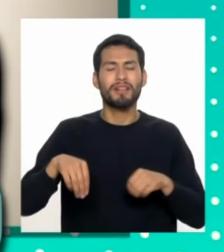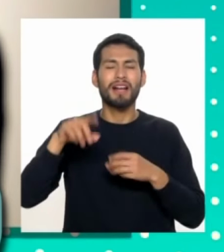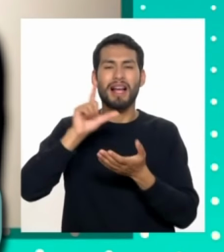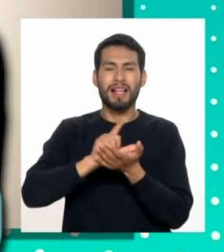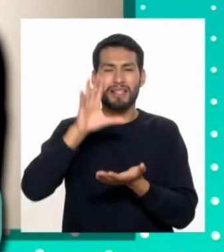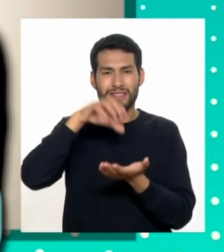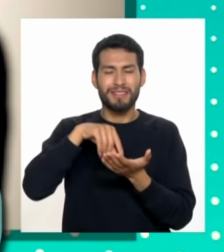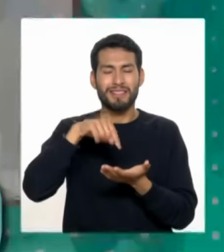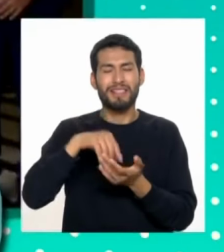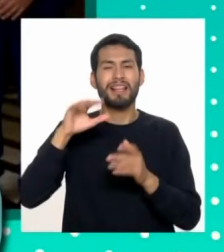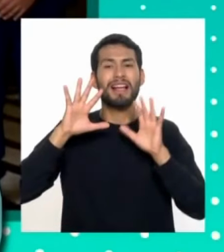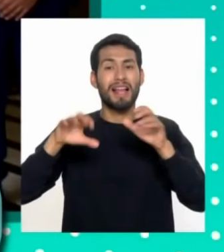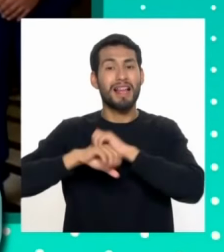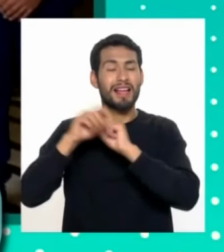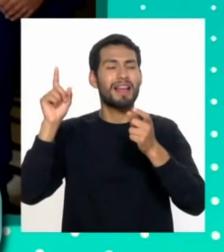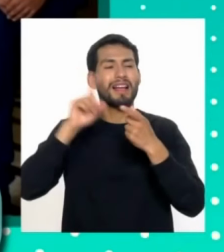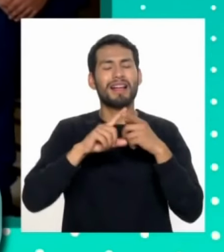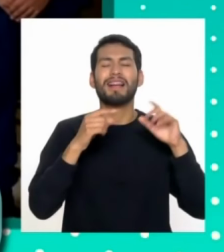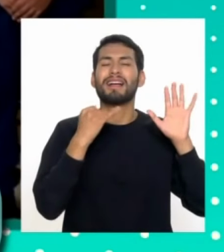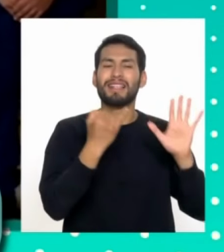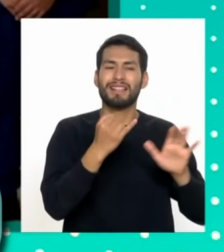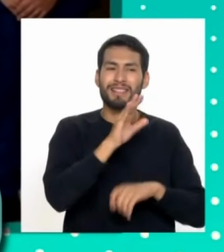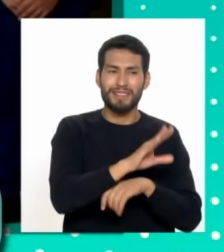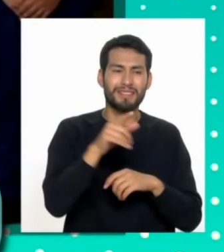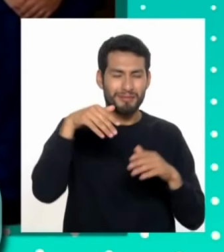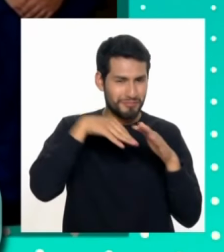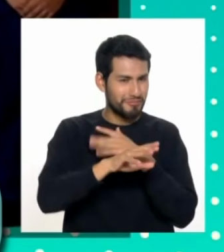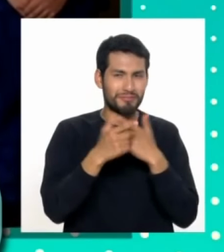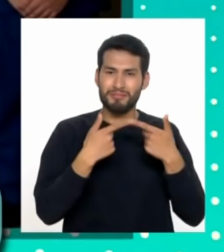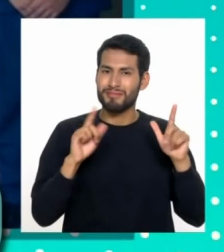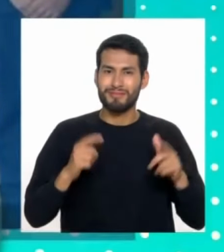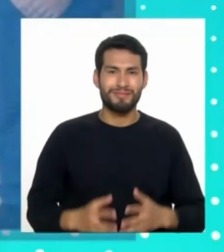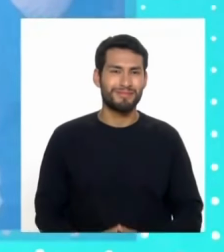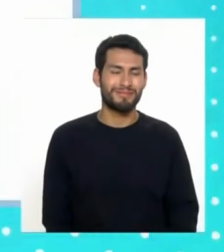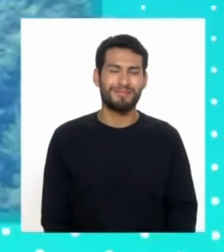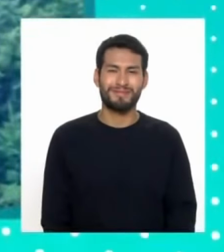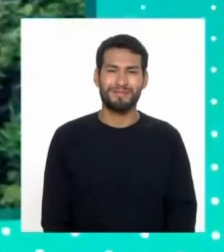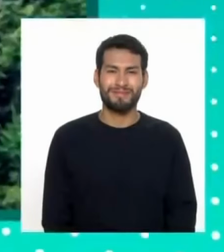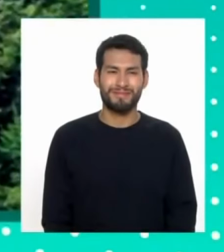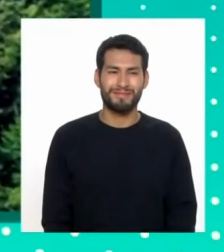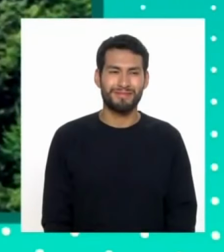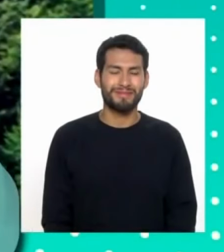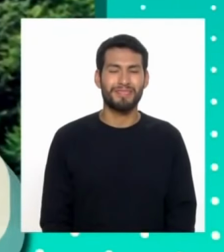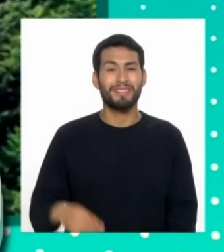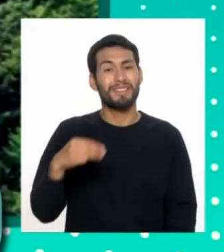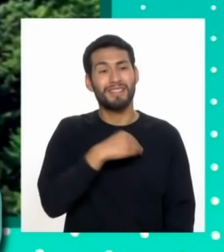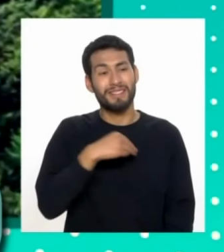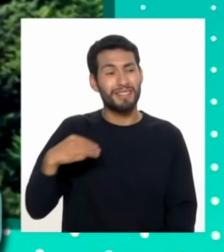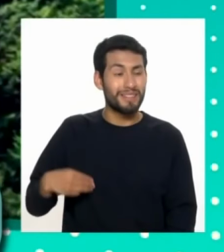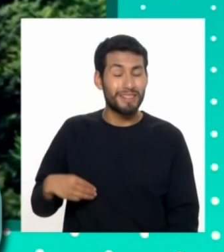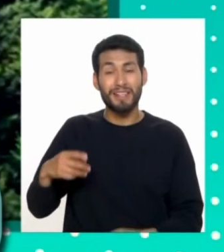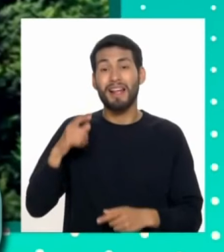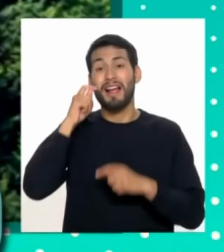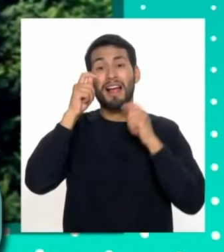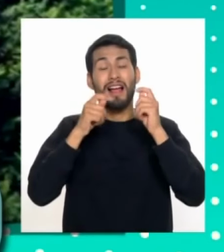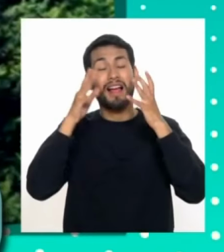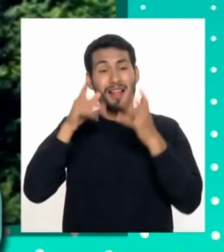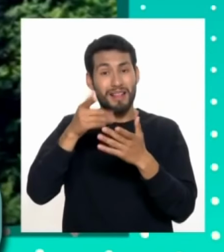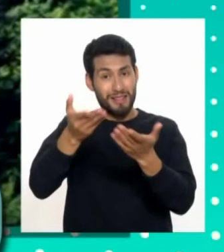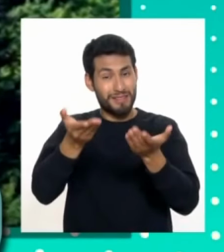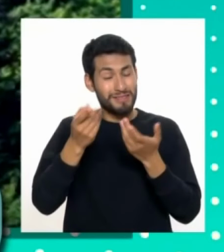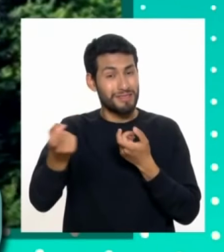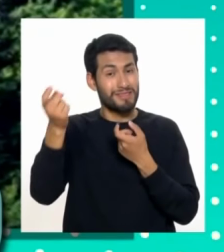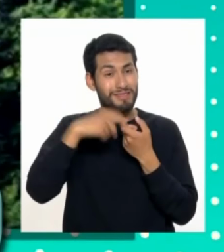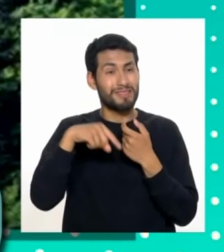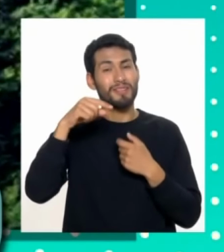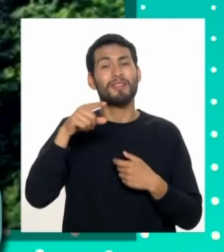Lima, de 10 de la mañana a 6 de la tarde. El ingreso es libre. El Ministerio de Exterior y Turismo te invita a